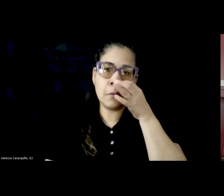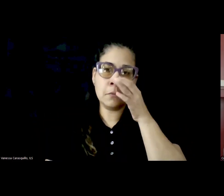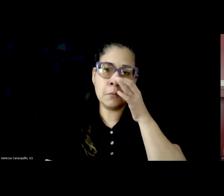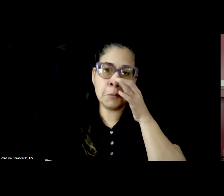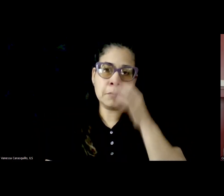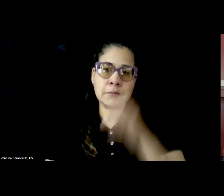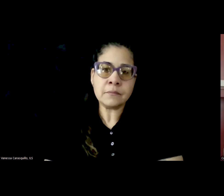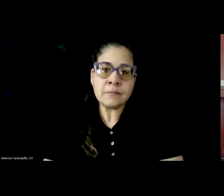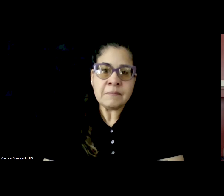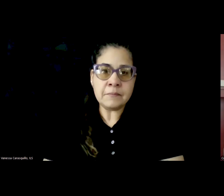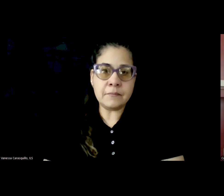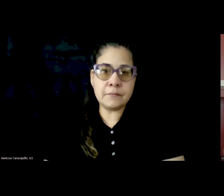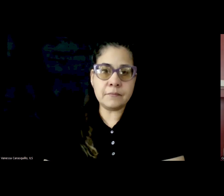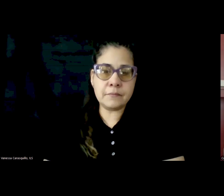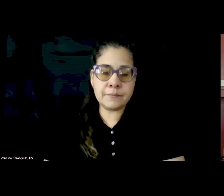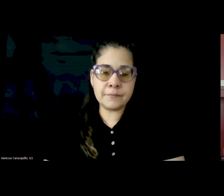Sigue subiendo.